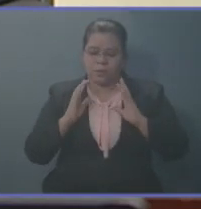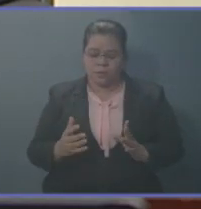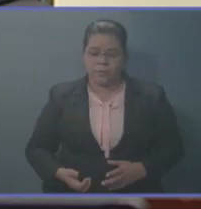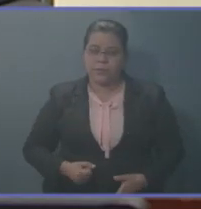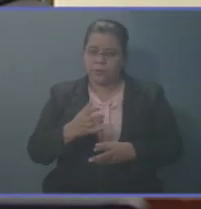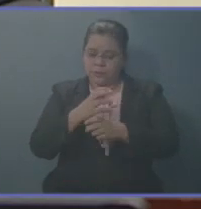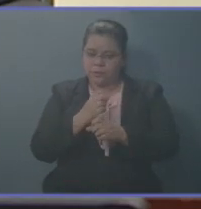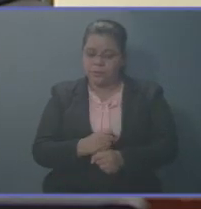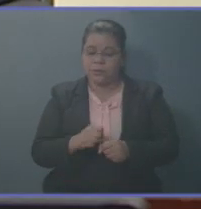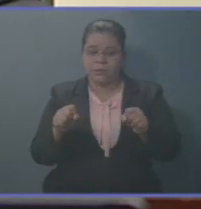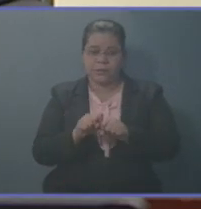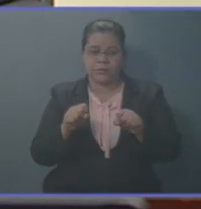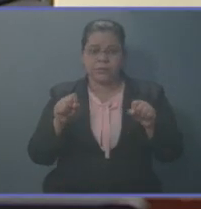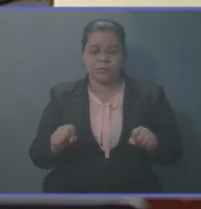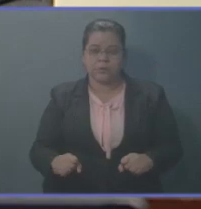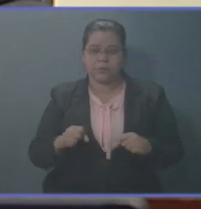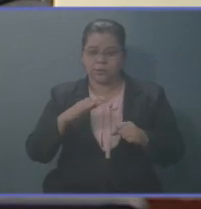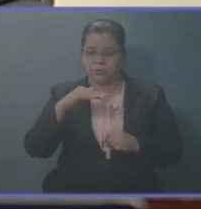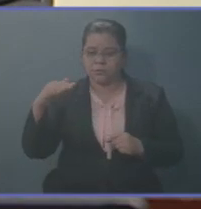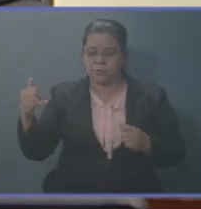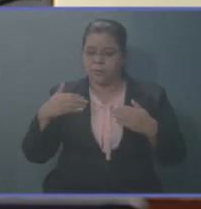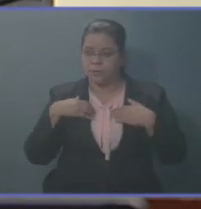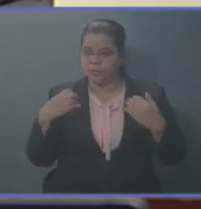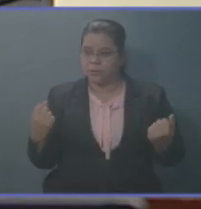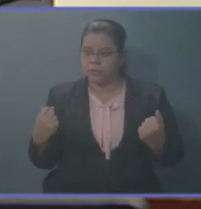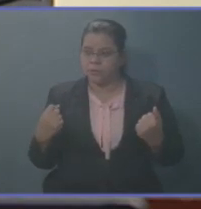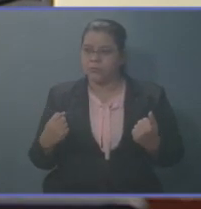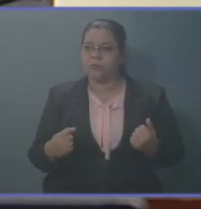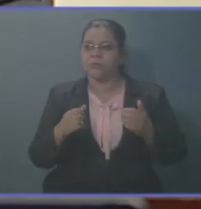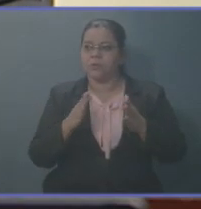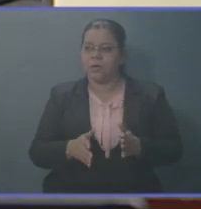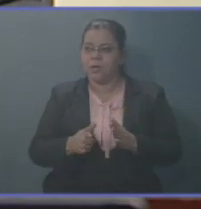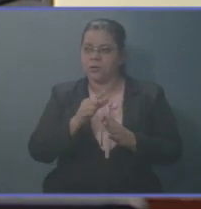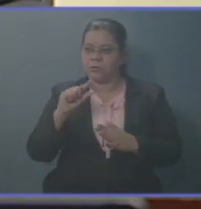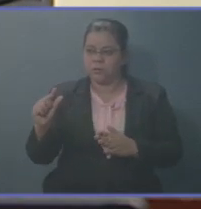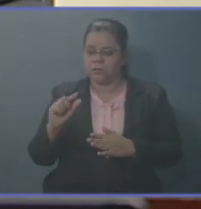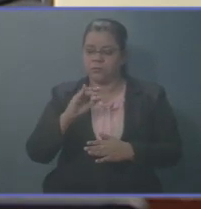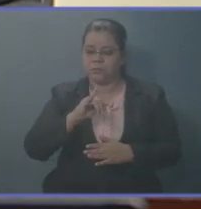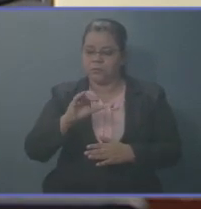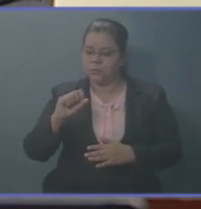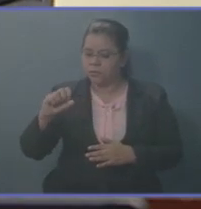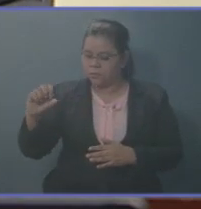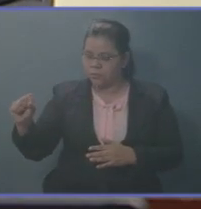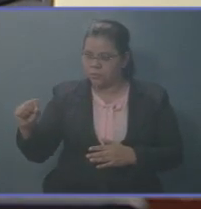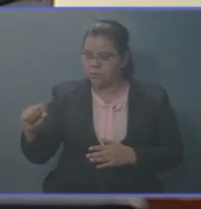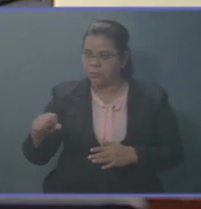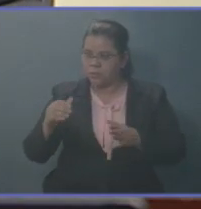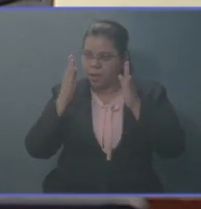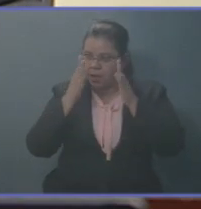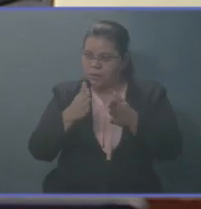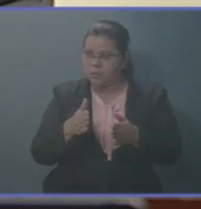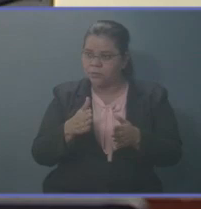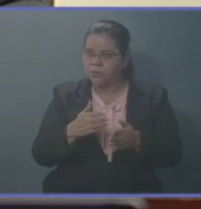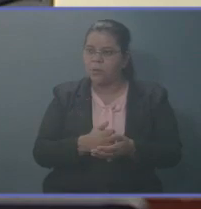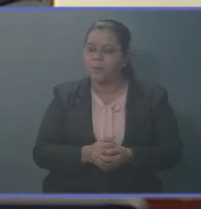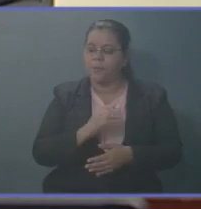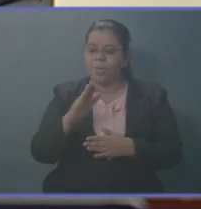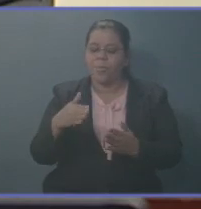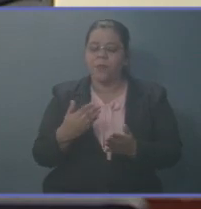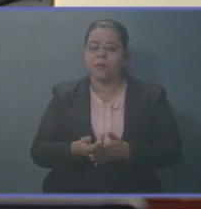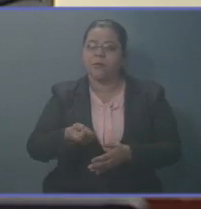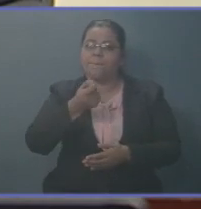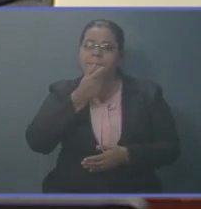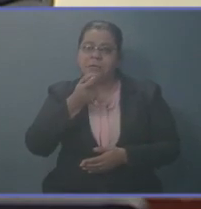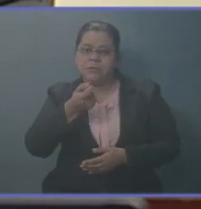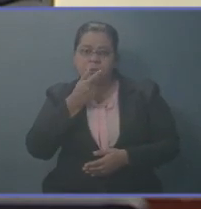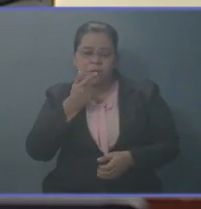a través del Sistema Nacional de la Salud Pública y el Instituto Salvadoreño del Seguro Social la atención y el suministro de